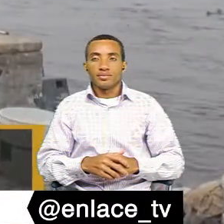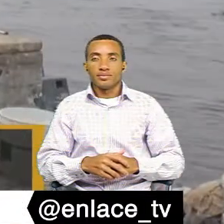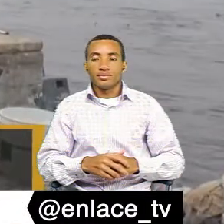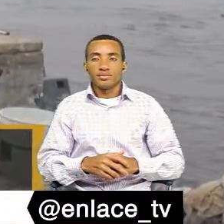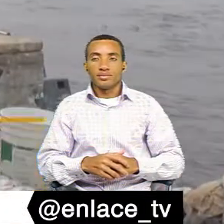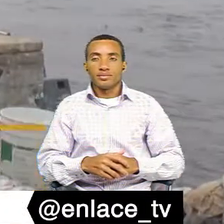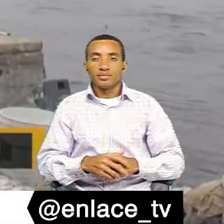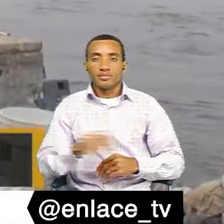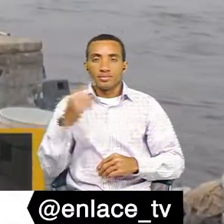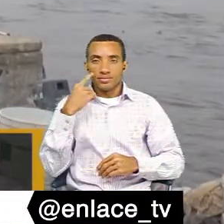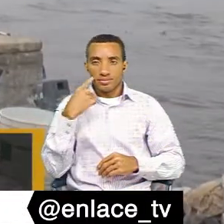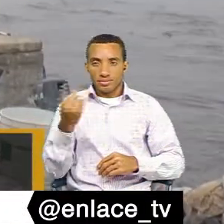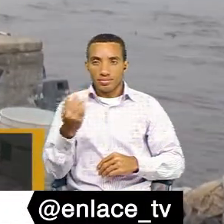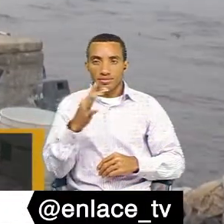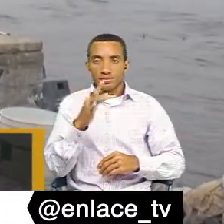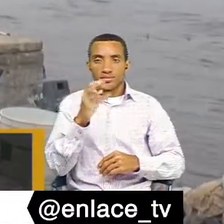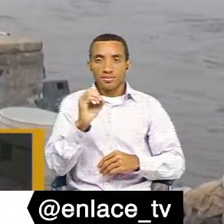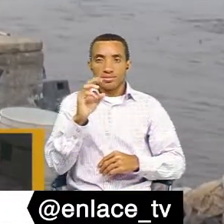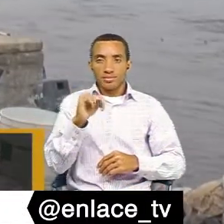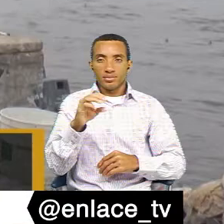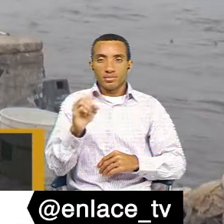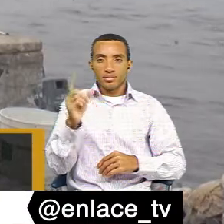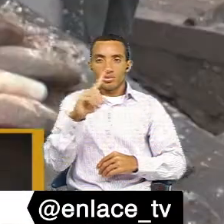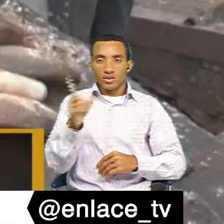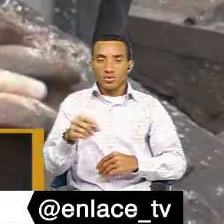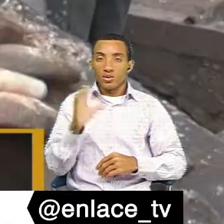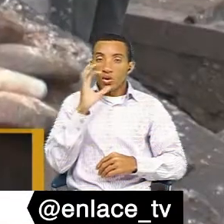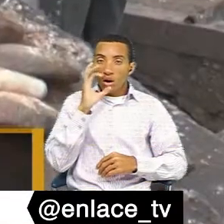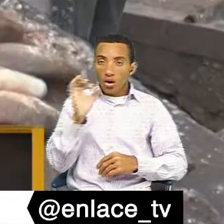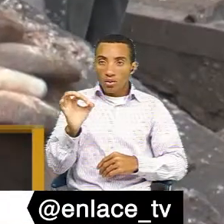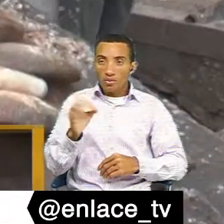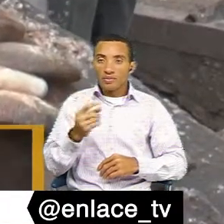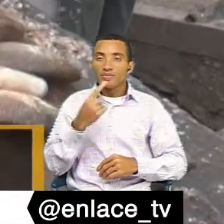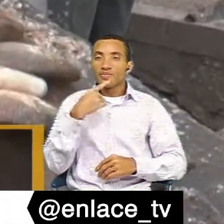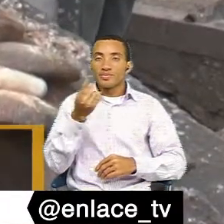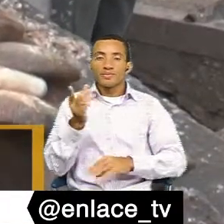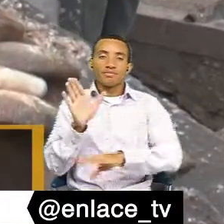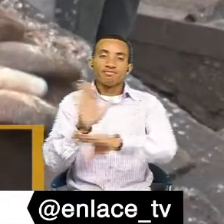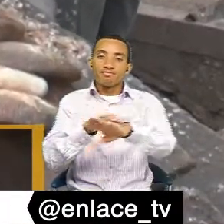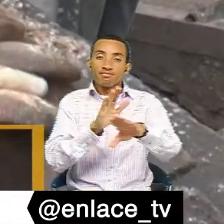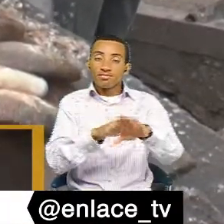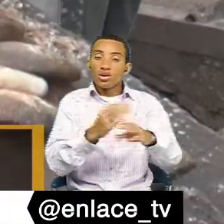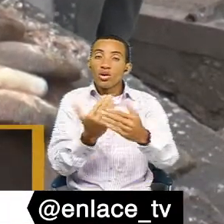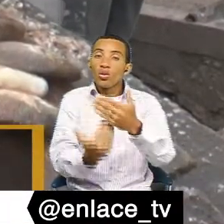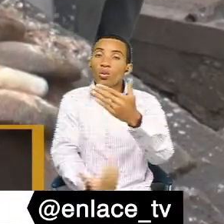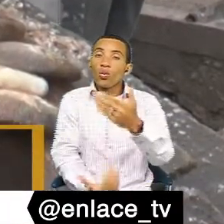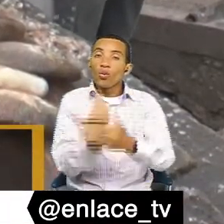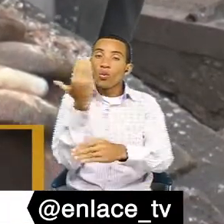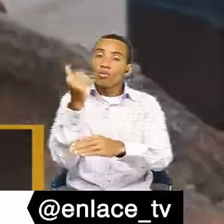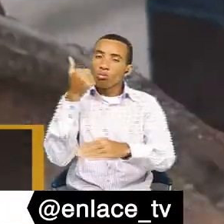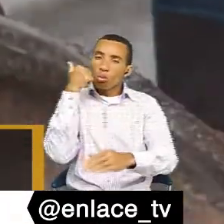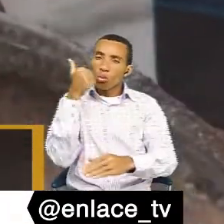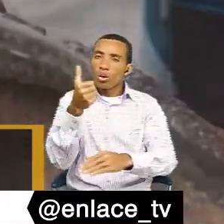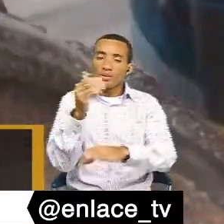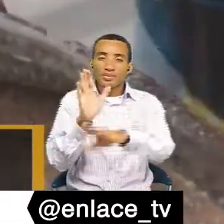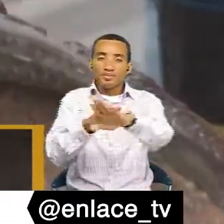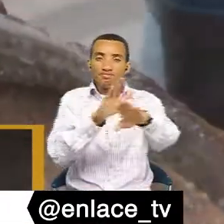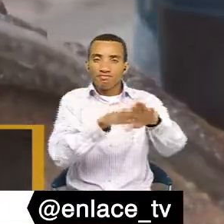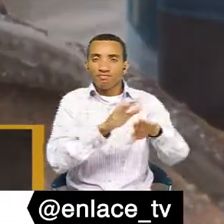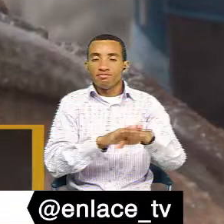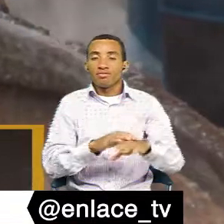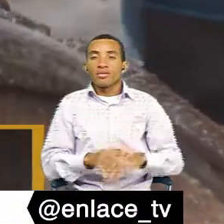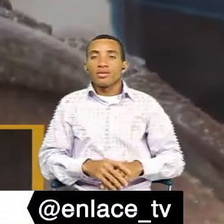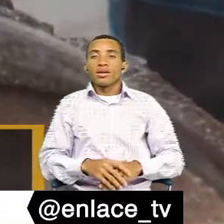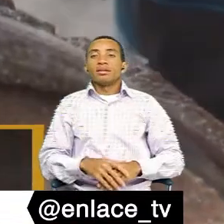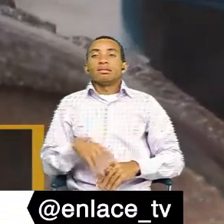15 por 20. Tomás Lagares Cadena, vendedor de pescado del Paseo del Río, contó esta buena nueva para la ciudad. Asegura que la bendición para el puerto petrolero